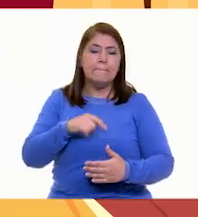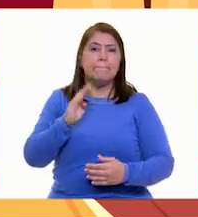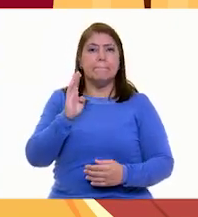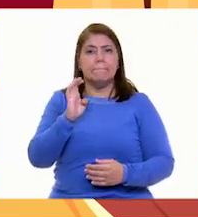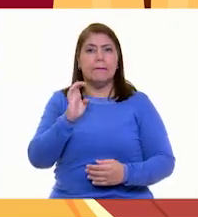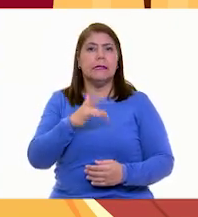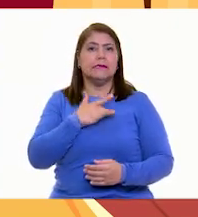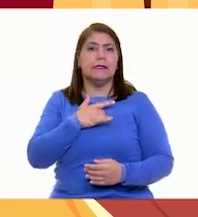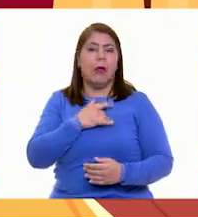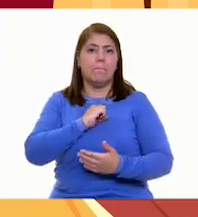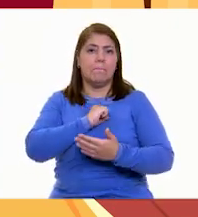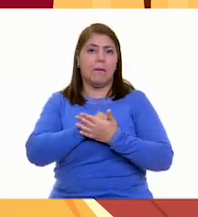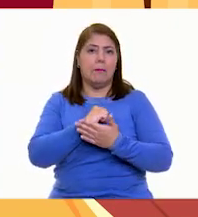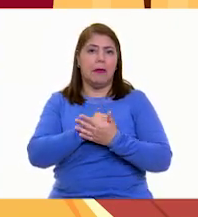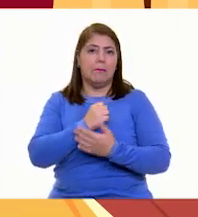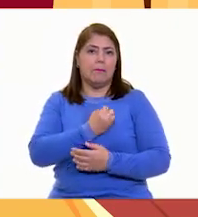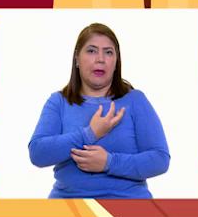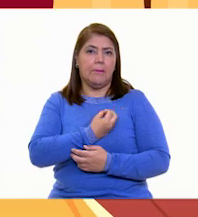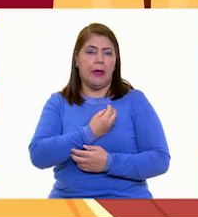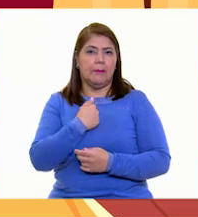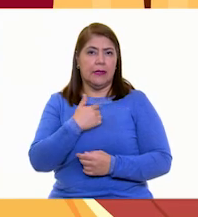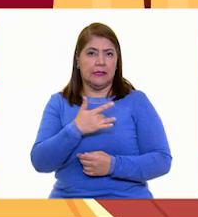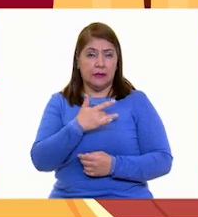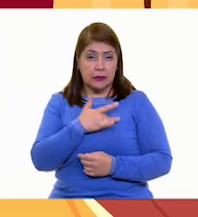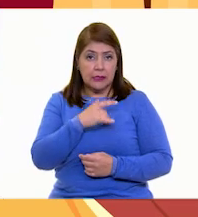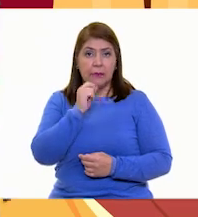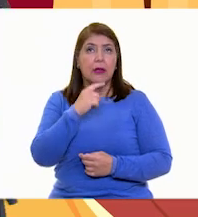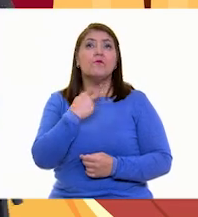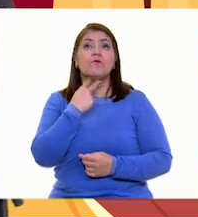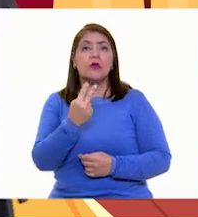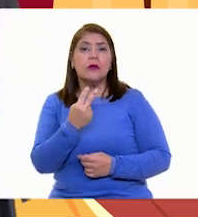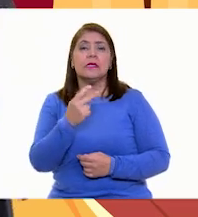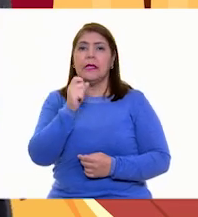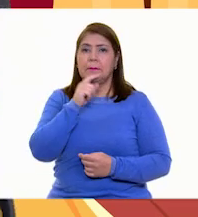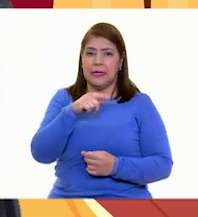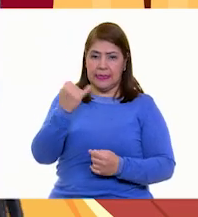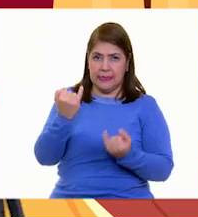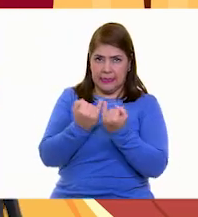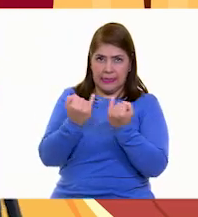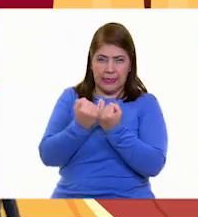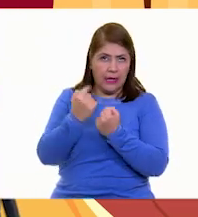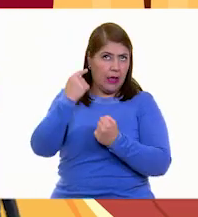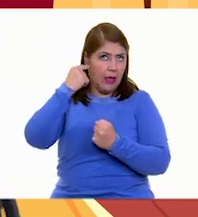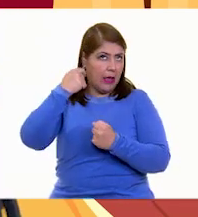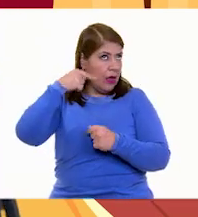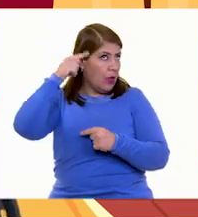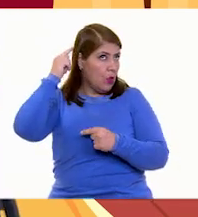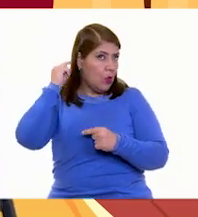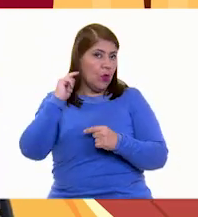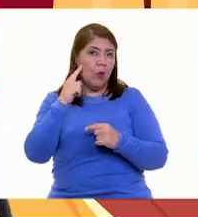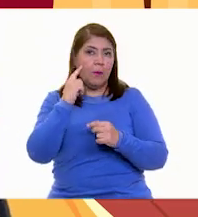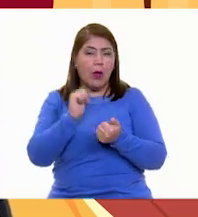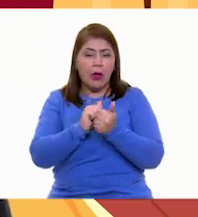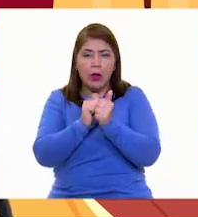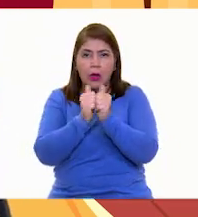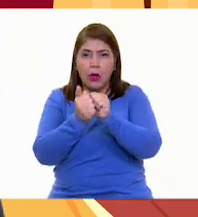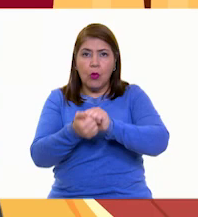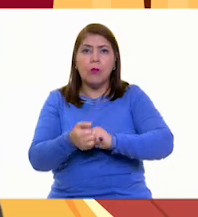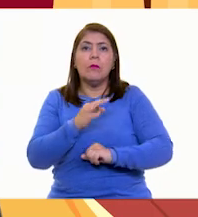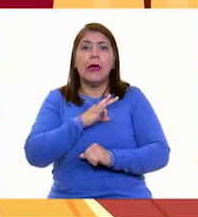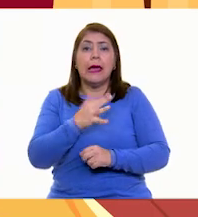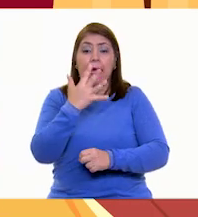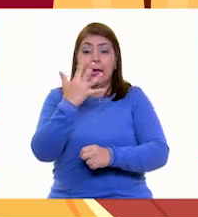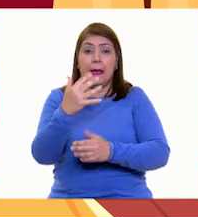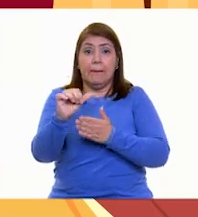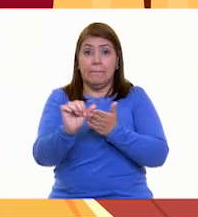latido de mi corazón y reconoce la vibración de mi voz. Además, su nervio y canal auditivo se están desarrollando y ya cerca del quinto